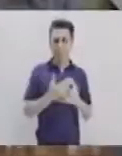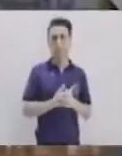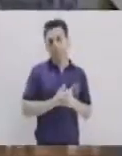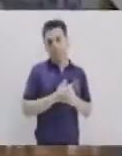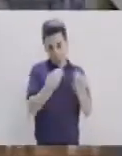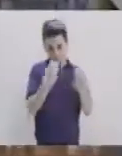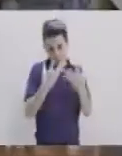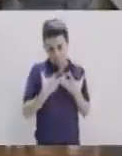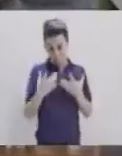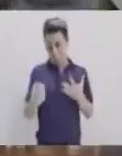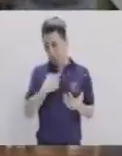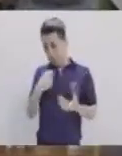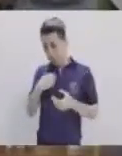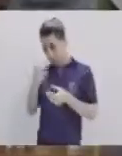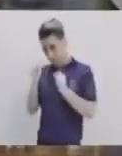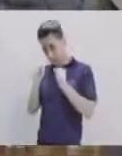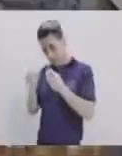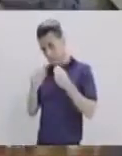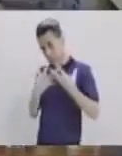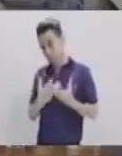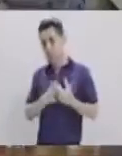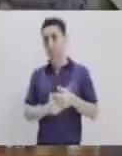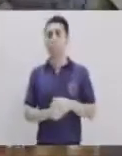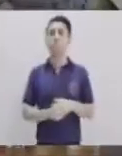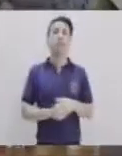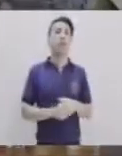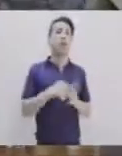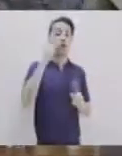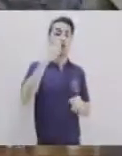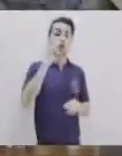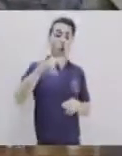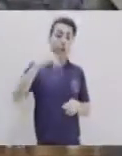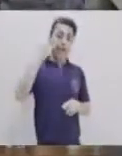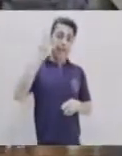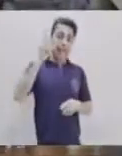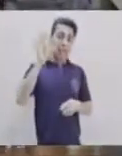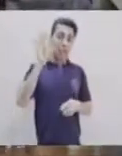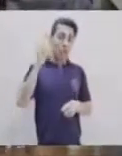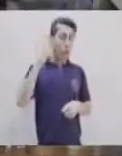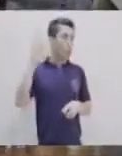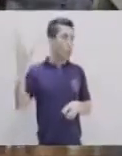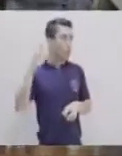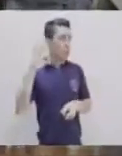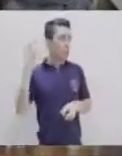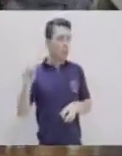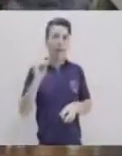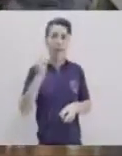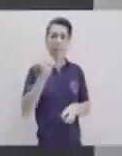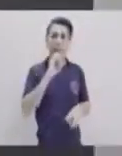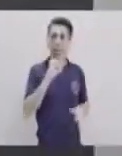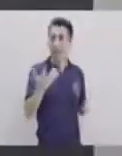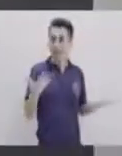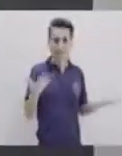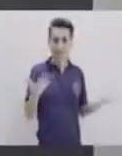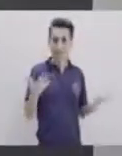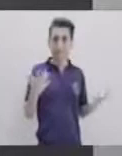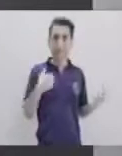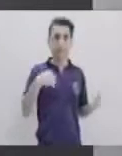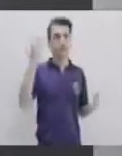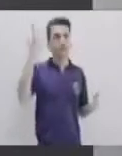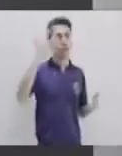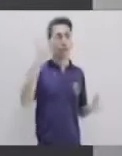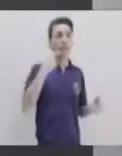usted pudiera contarnos, sería Gracias. bastante interesante. Es de esas cosas que rara vez nos preguntamos qué es. Lo decimos a